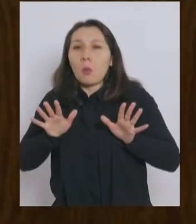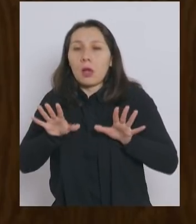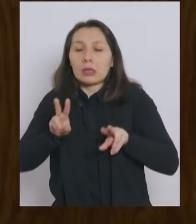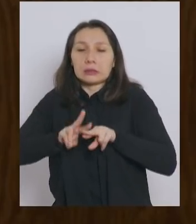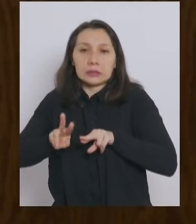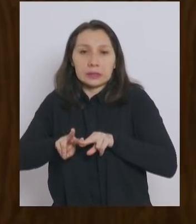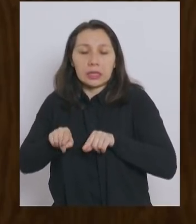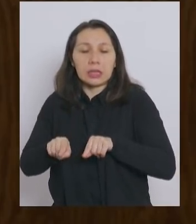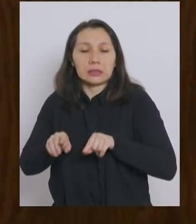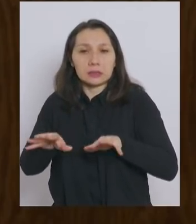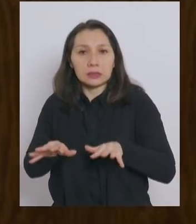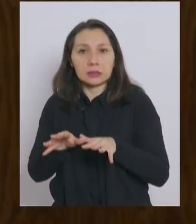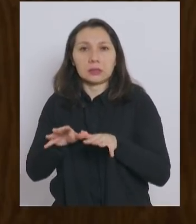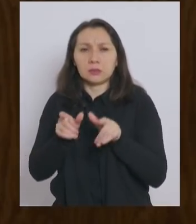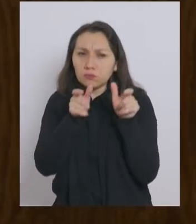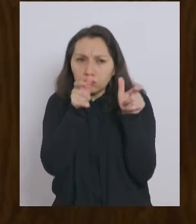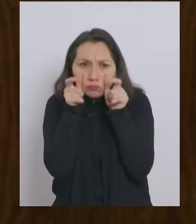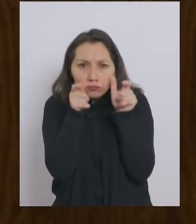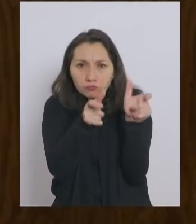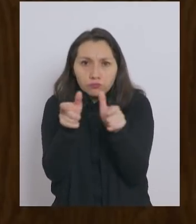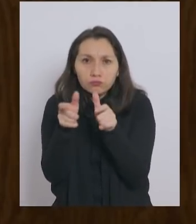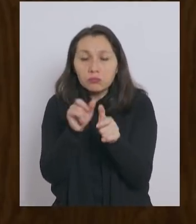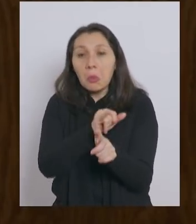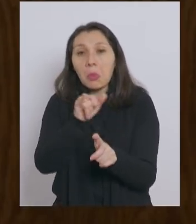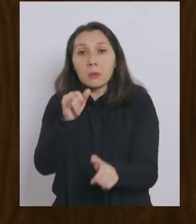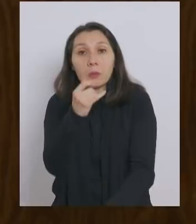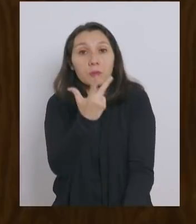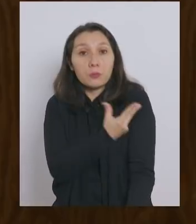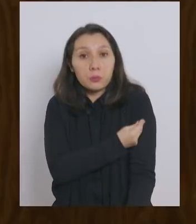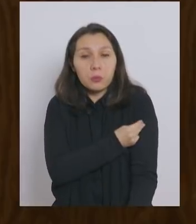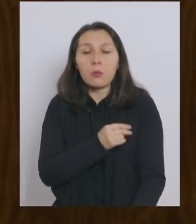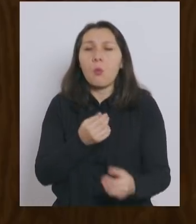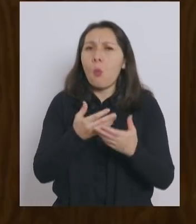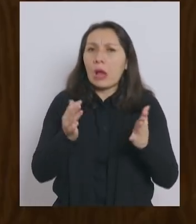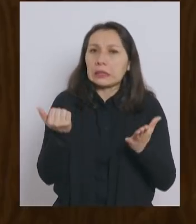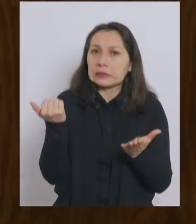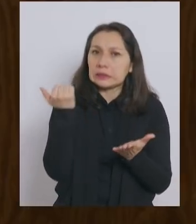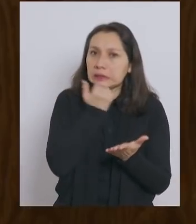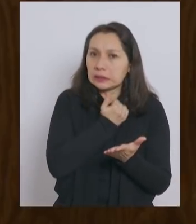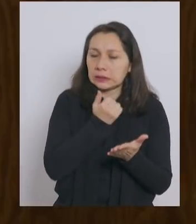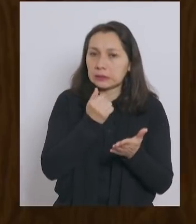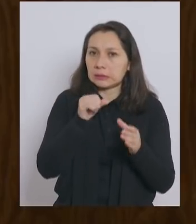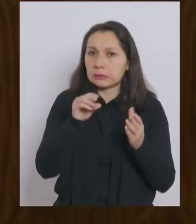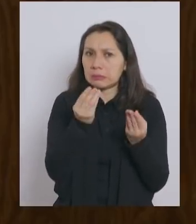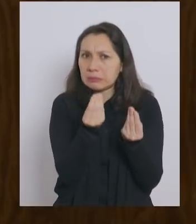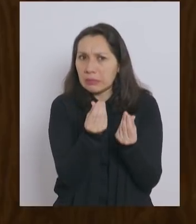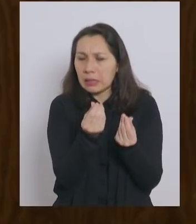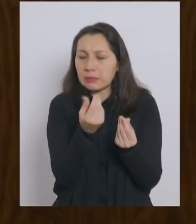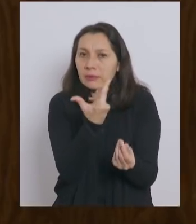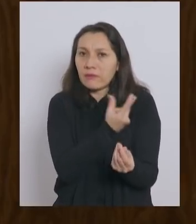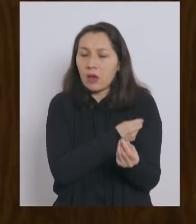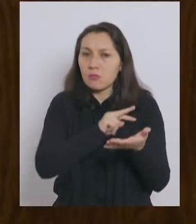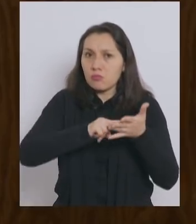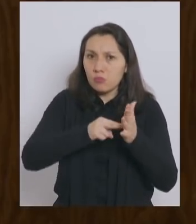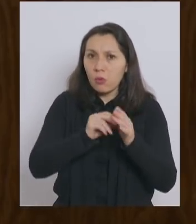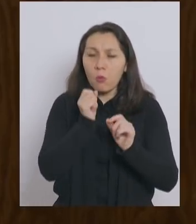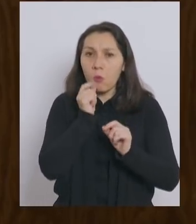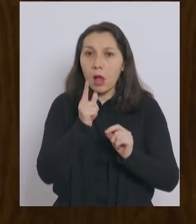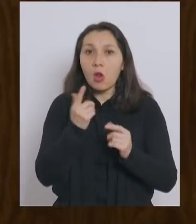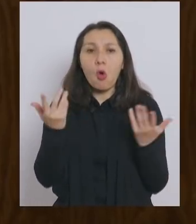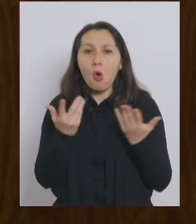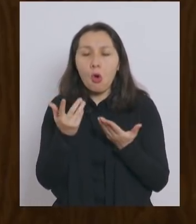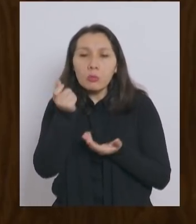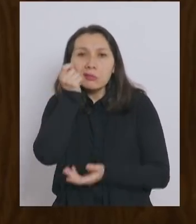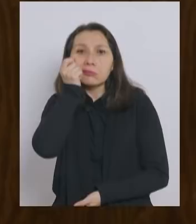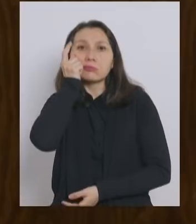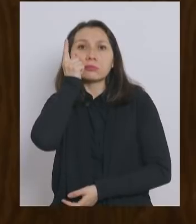de farmacovigilancia que se haga posteriormente, cualquier falla a la calidad que pudiera tener la vacuna, solo va a poder